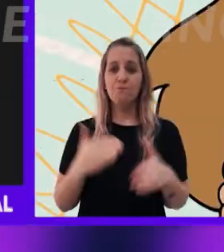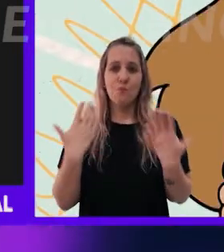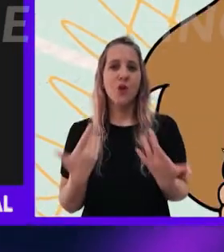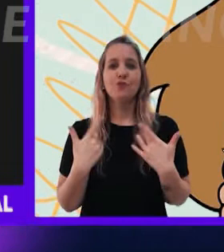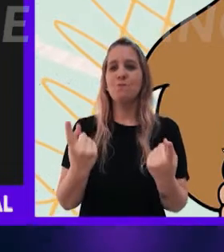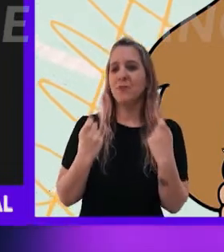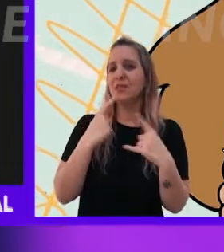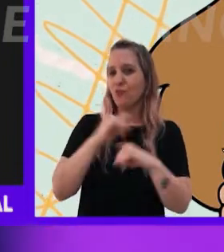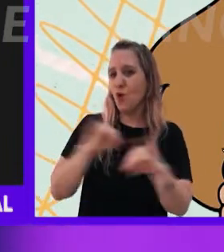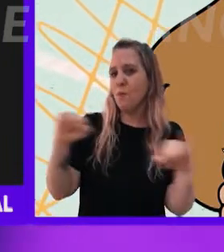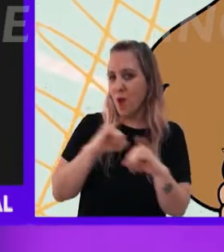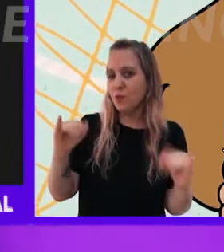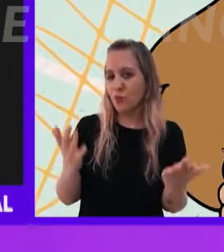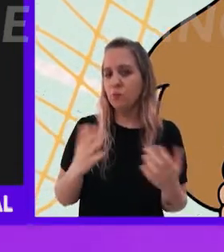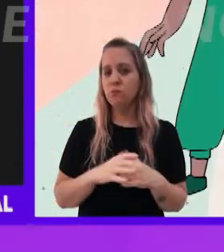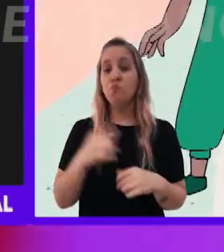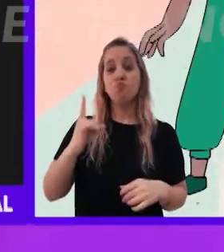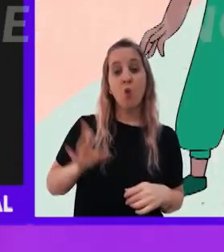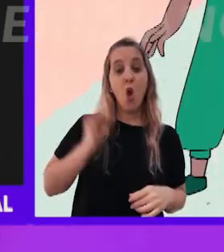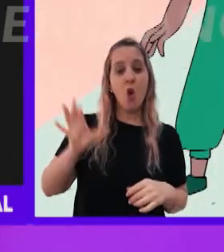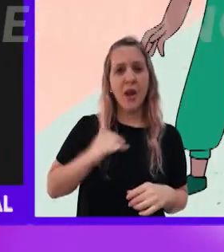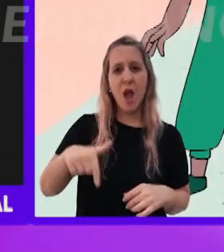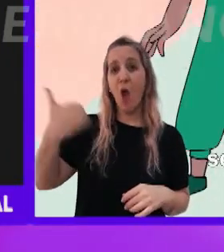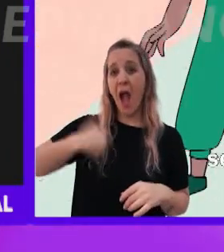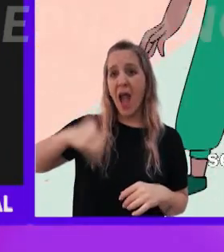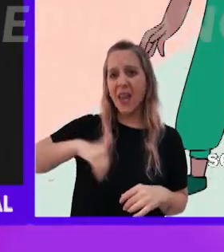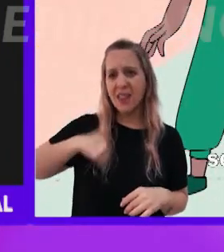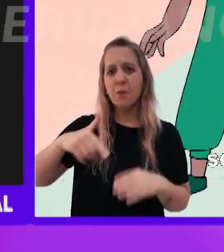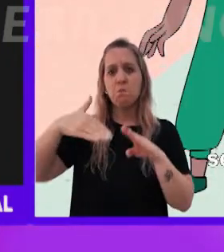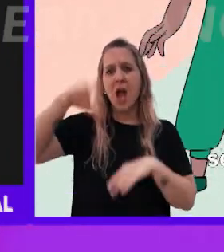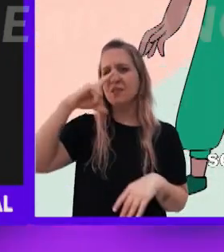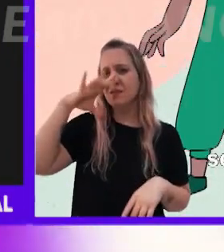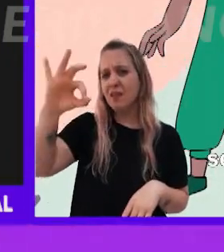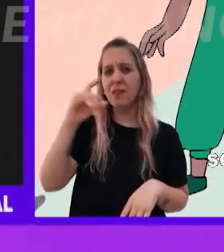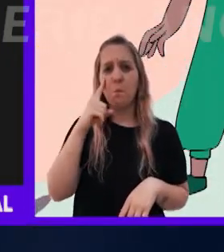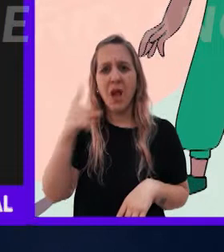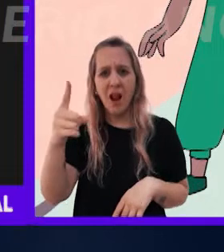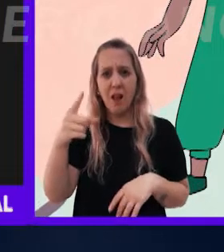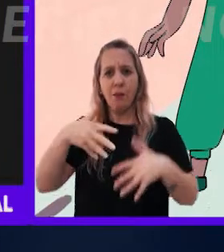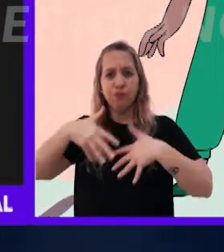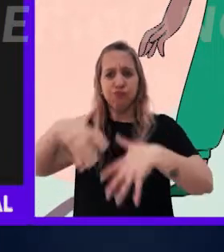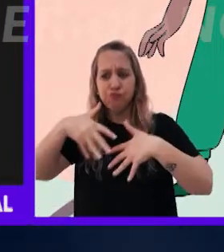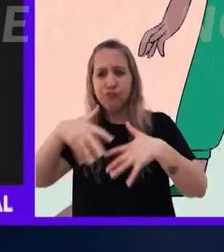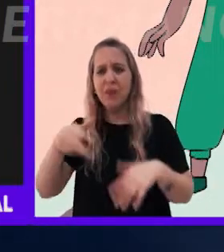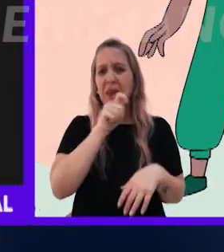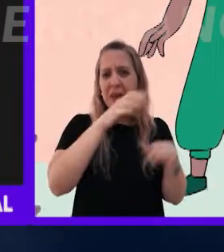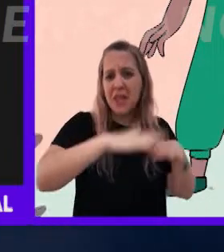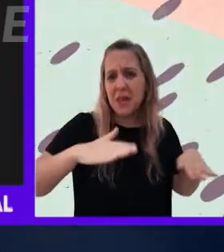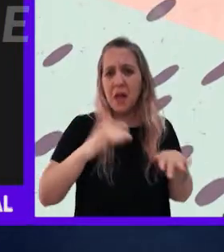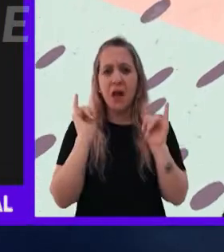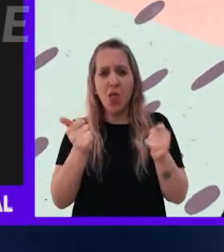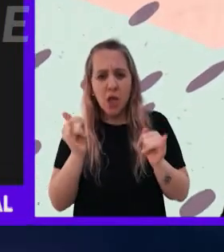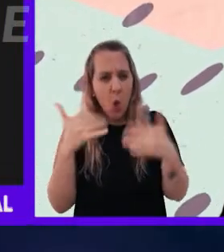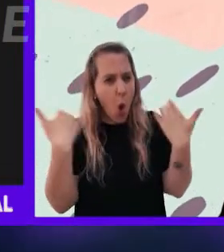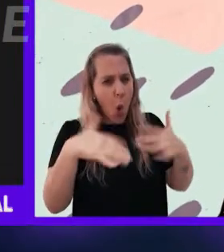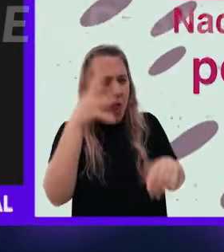escuelas. También debemos garantizar el acceso a los métodos anticonceptivos que son de distribución gratuita en todos los hospitales y centros de